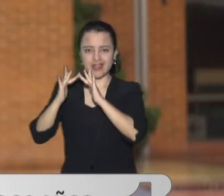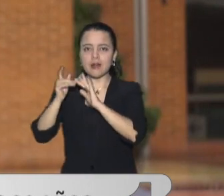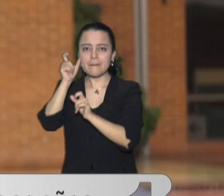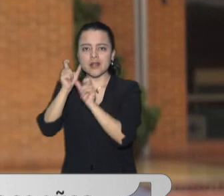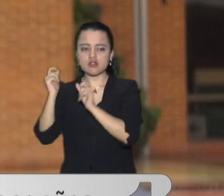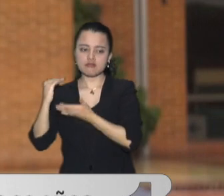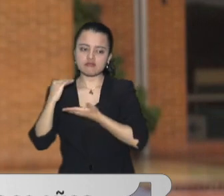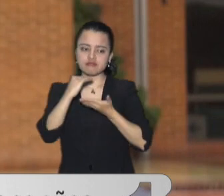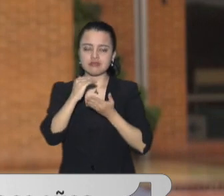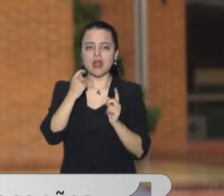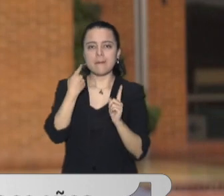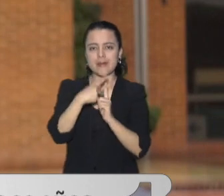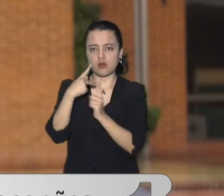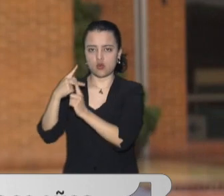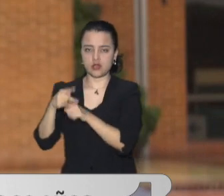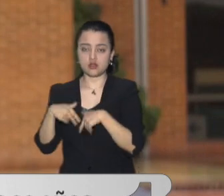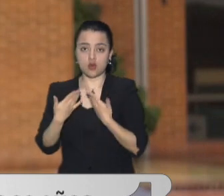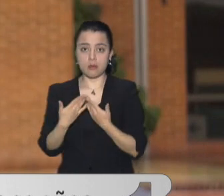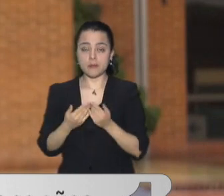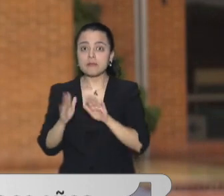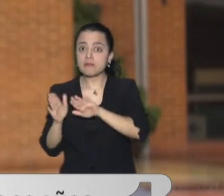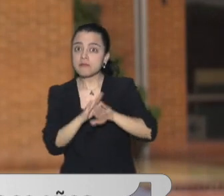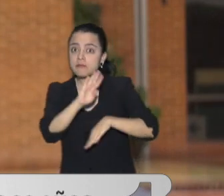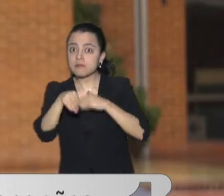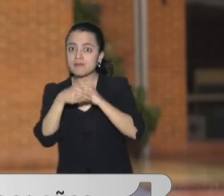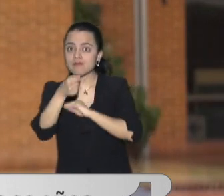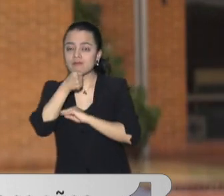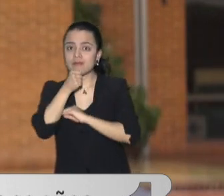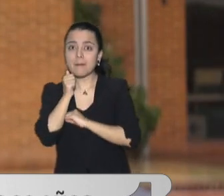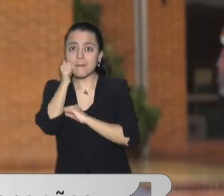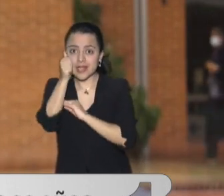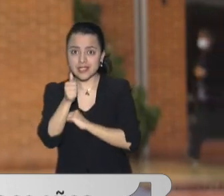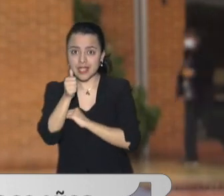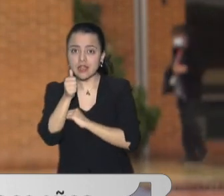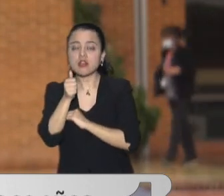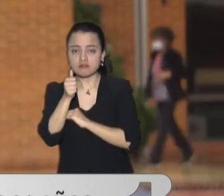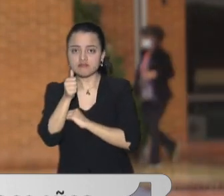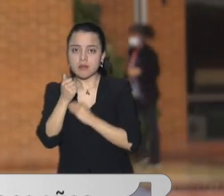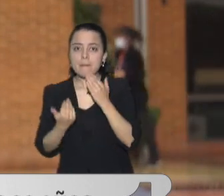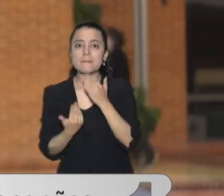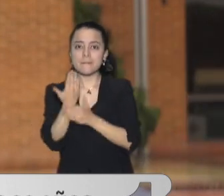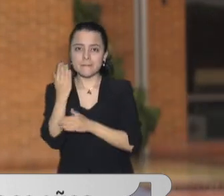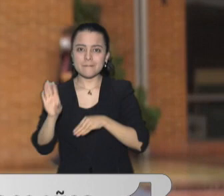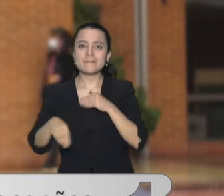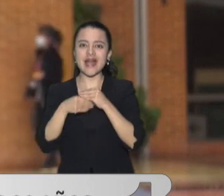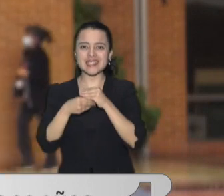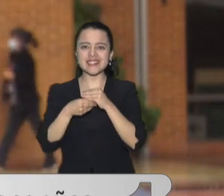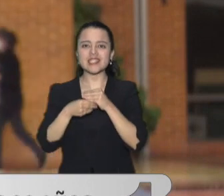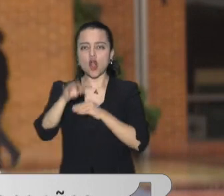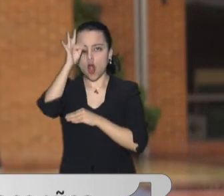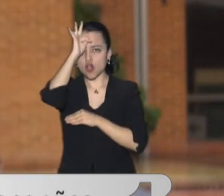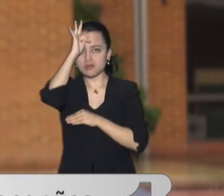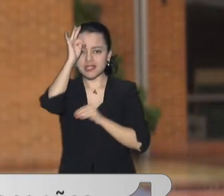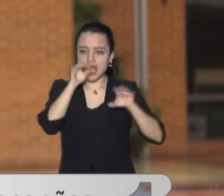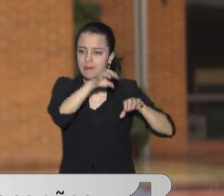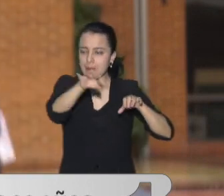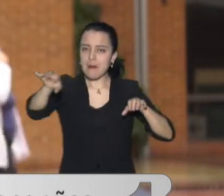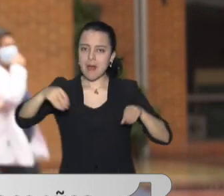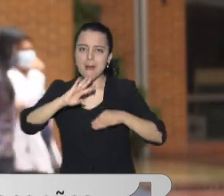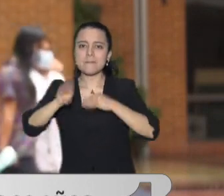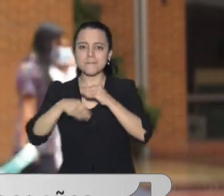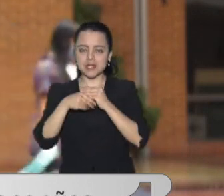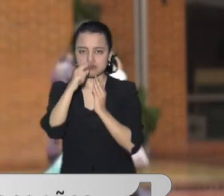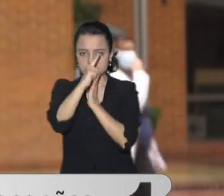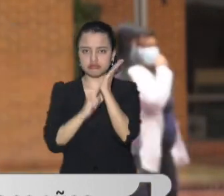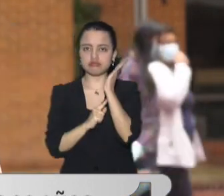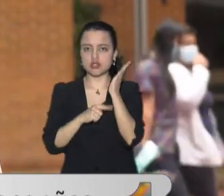de las dosis de Pfizer que se realizará en las últimas horas, y es que mañana nuevos centros hospitalarios podrán acceder a las jornadas de vacunación. Entre